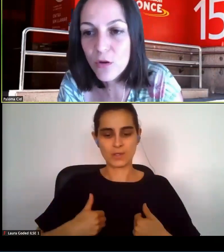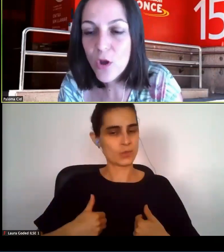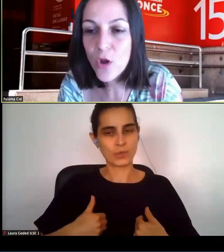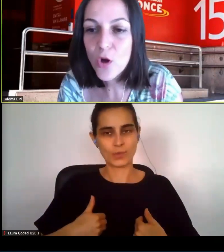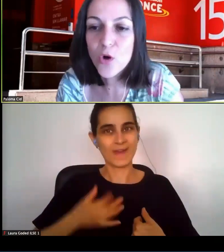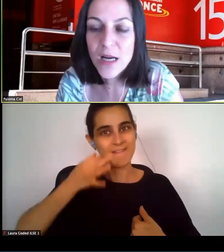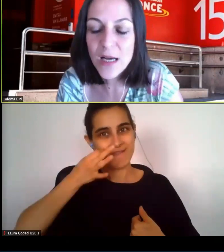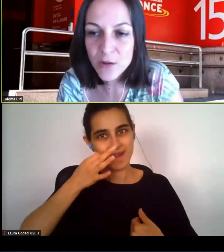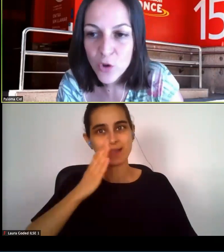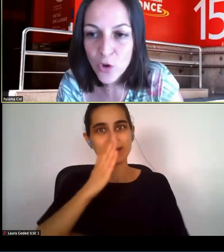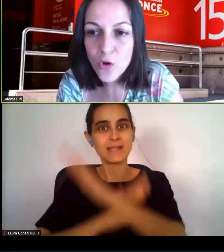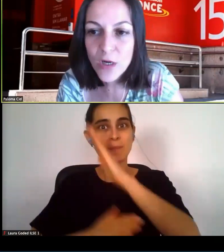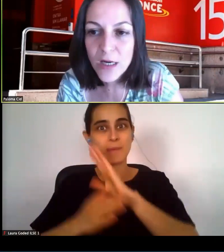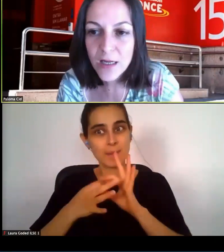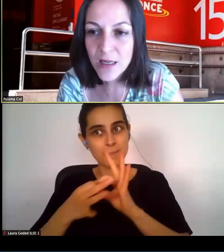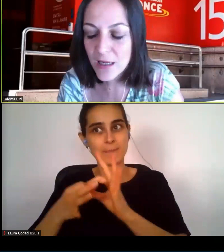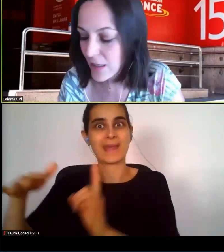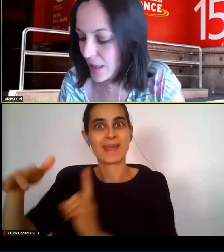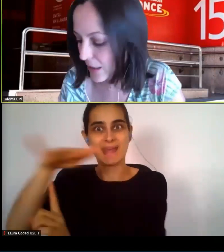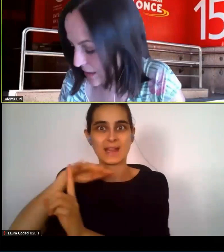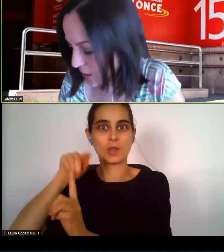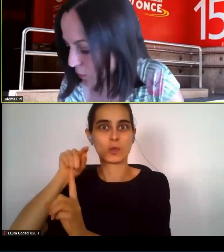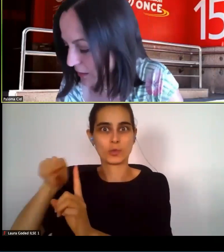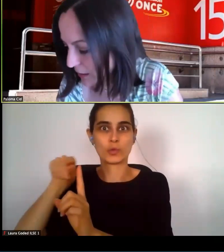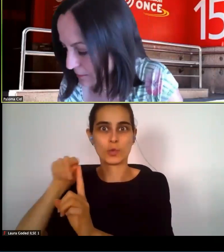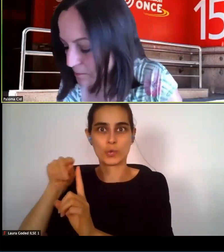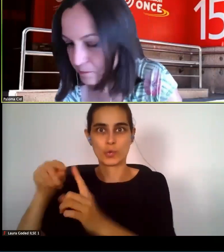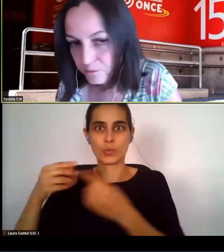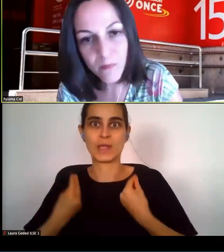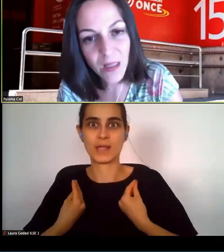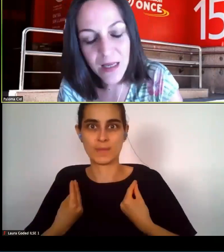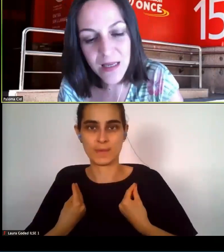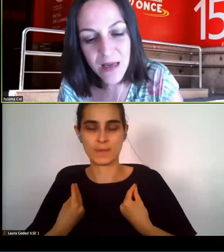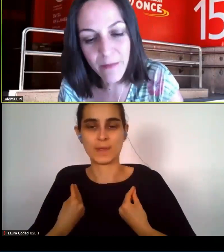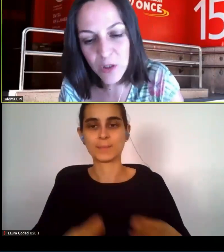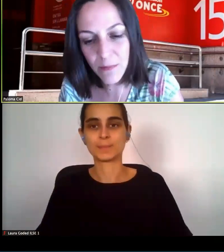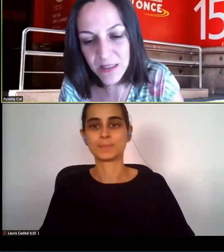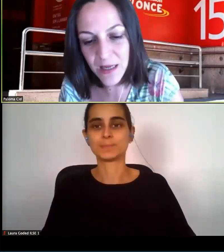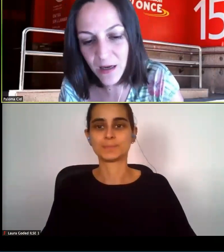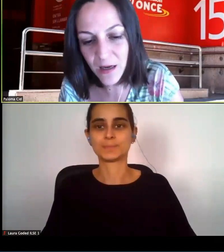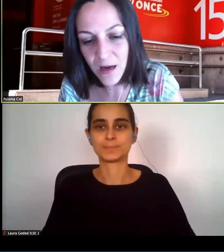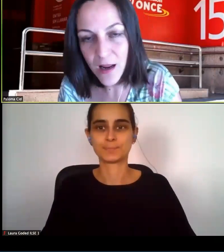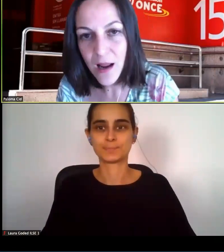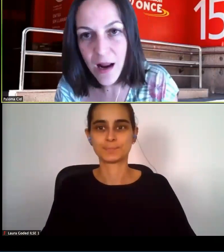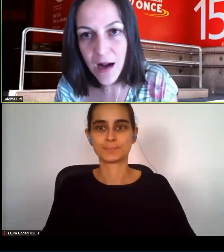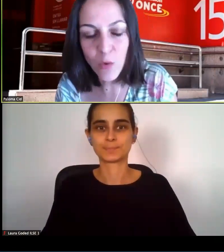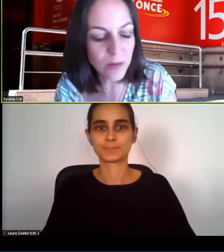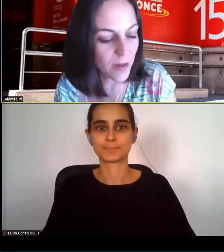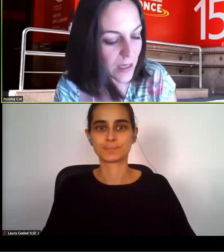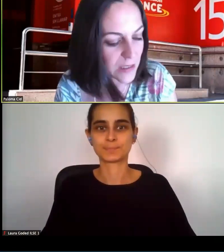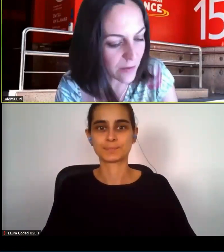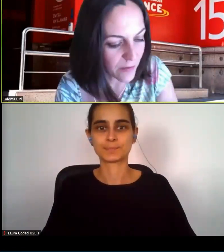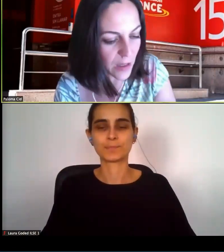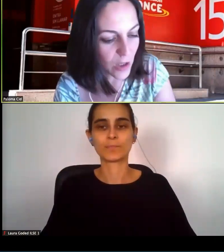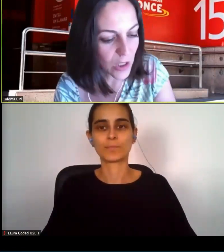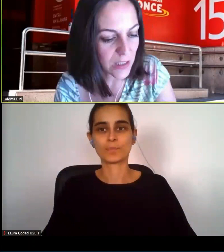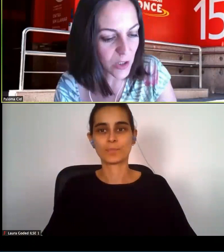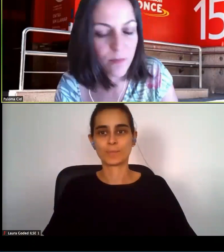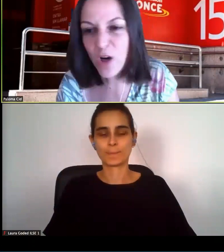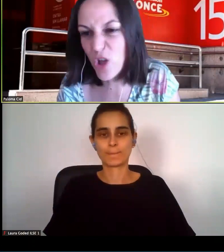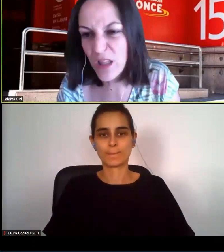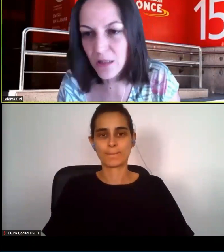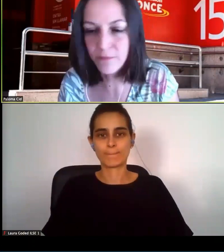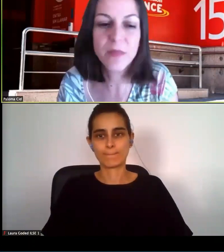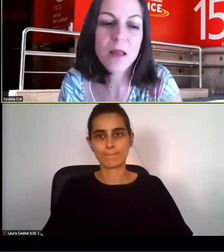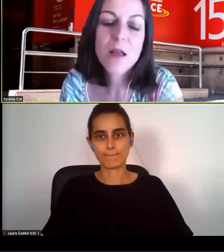todo con el entorno en el que se encuentra. Y ya vamos a pasar a la última de las definiciones, que son